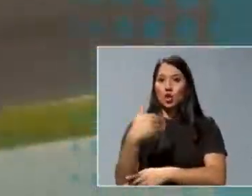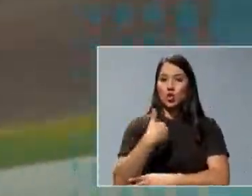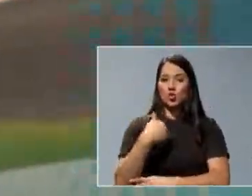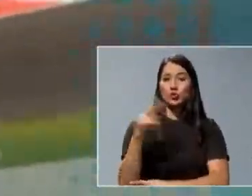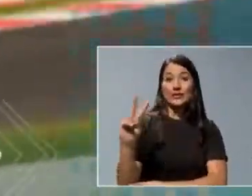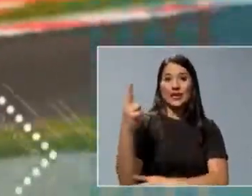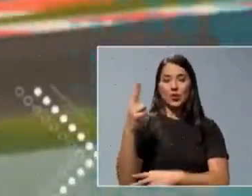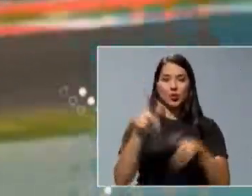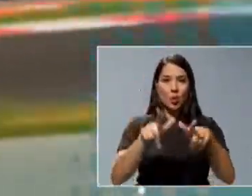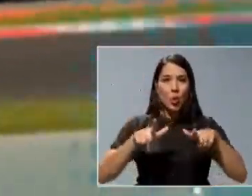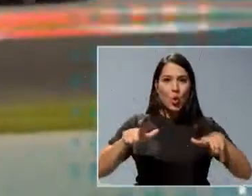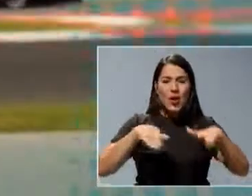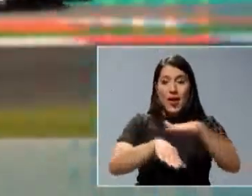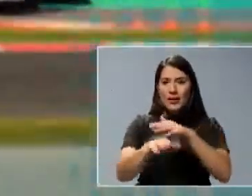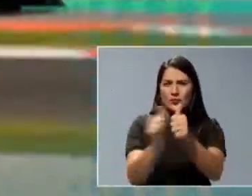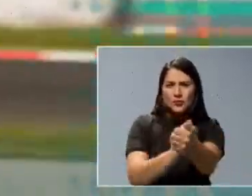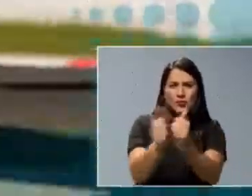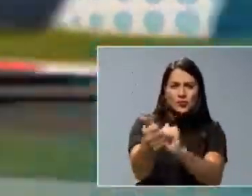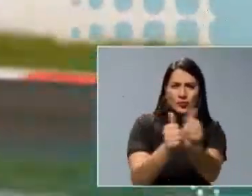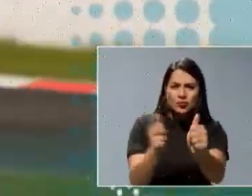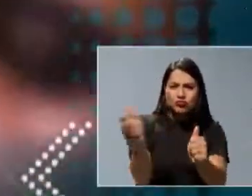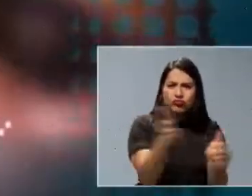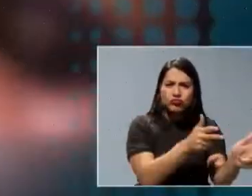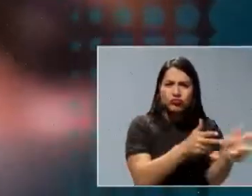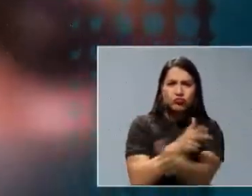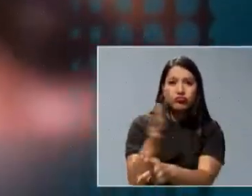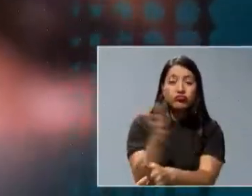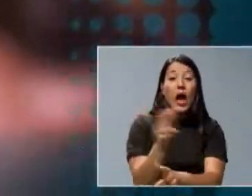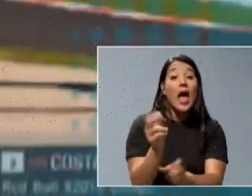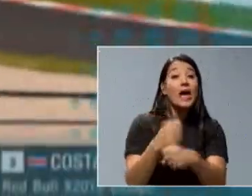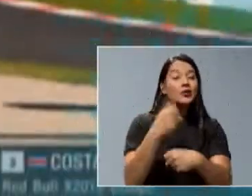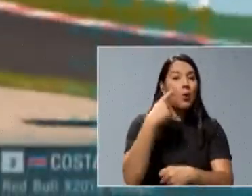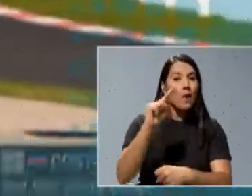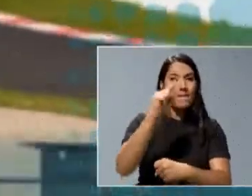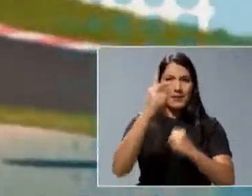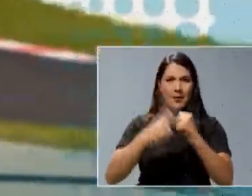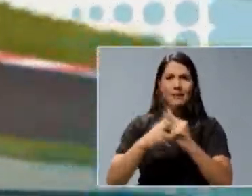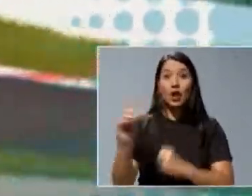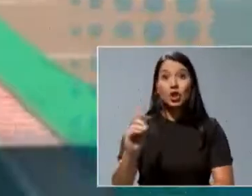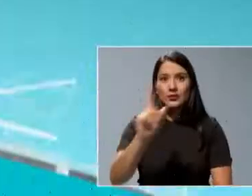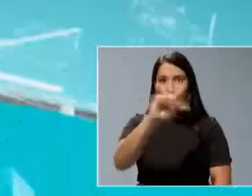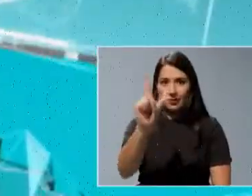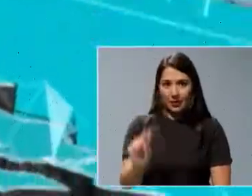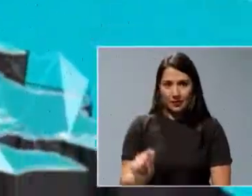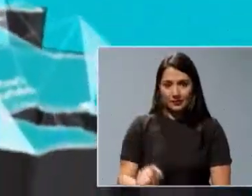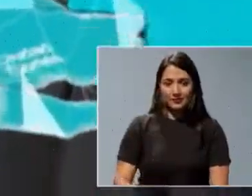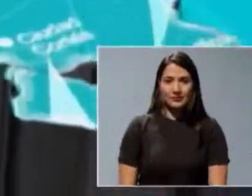lugar en un campeonato de automovilismo realizado por primera vez en Italia.